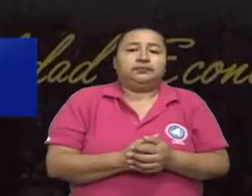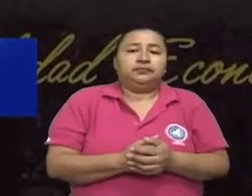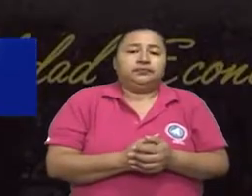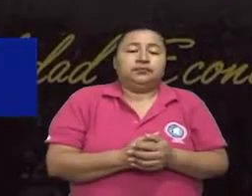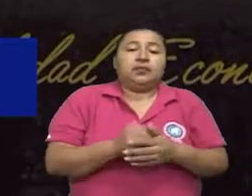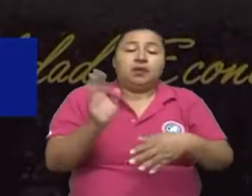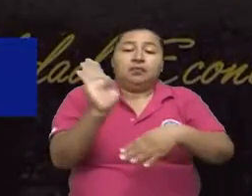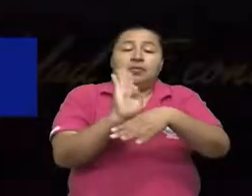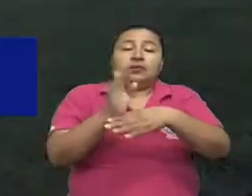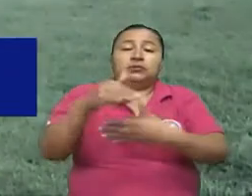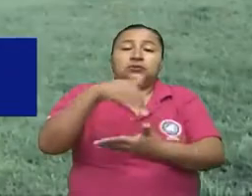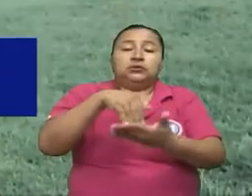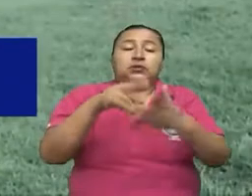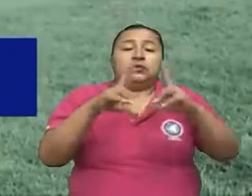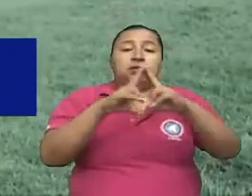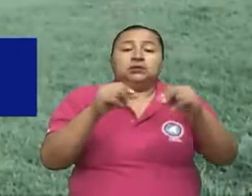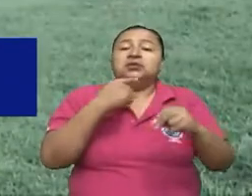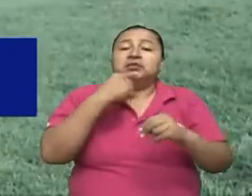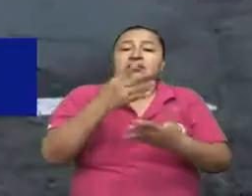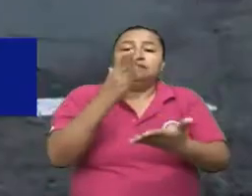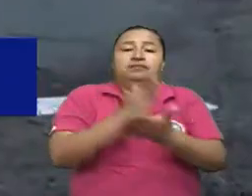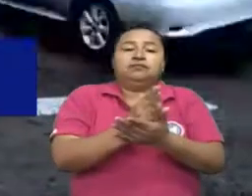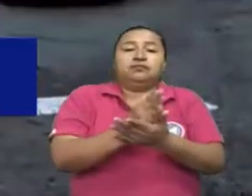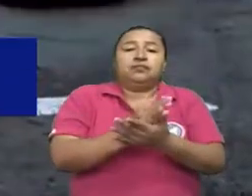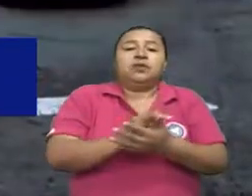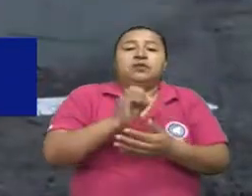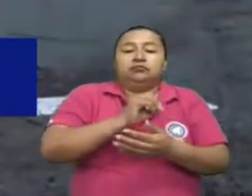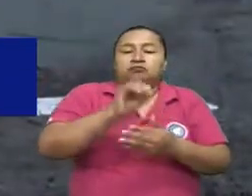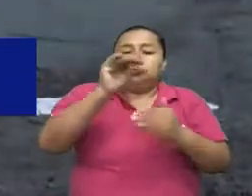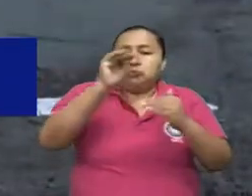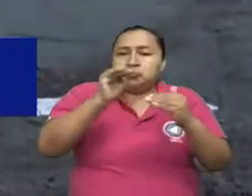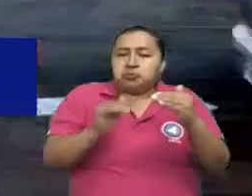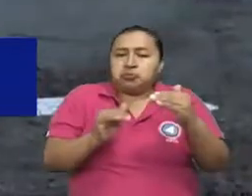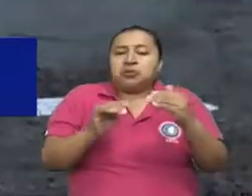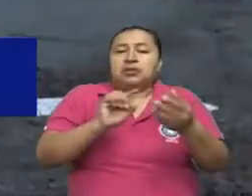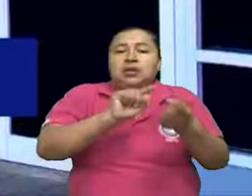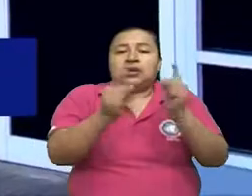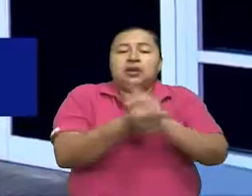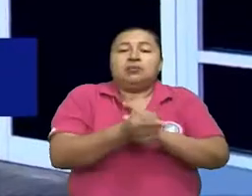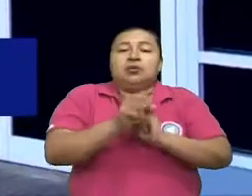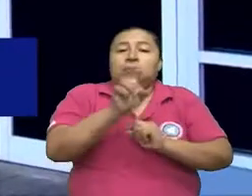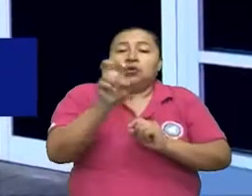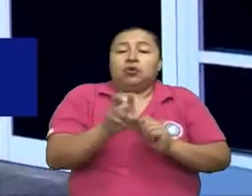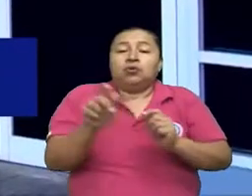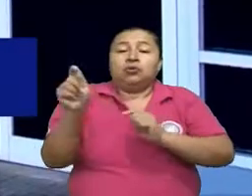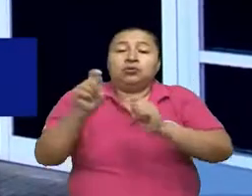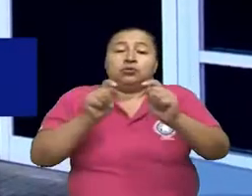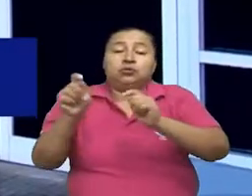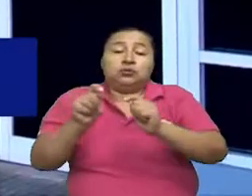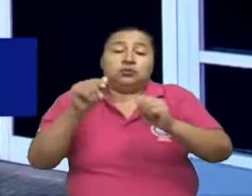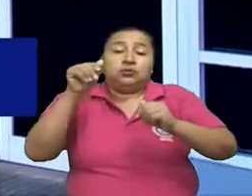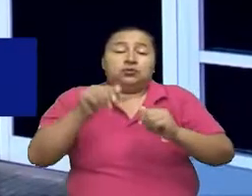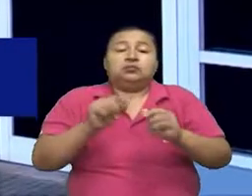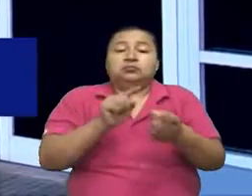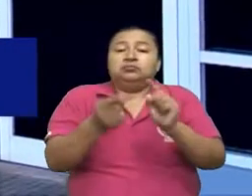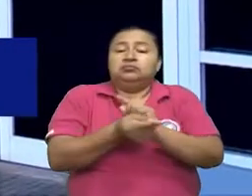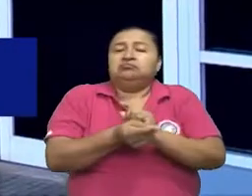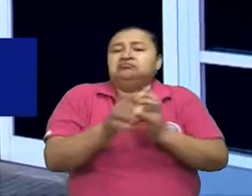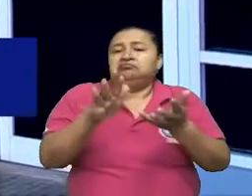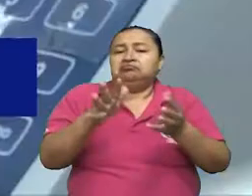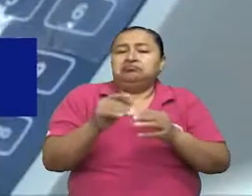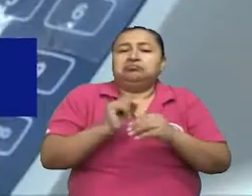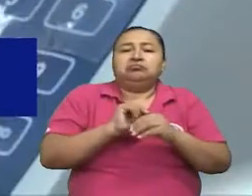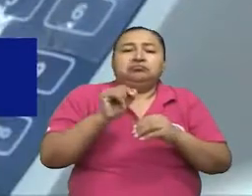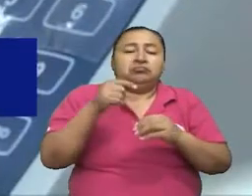Banco Central de Nicaragua establece la tasa de deslizamiento del tipo de cambio del Córdoba con respecto al dólar de